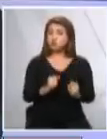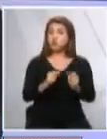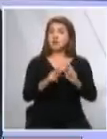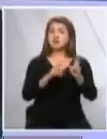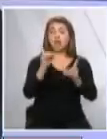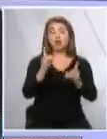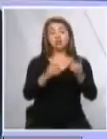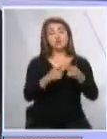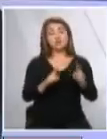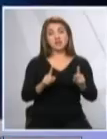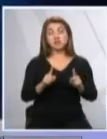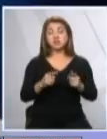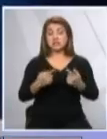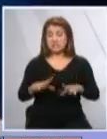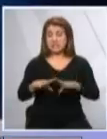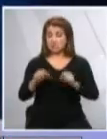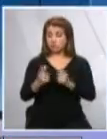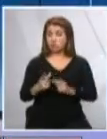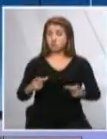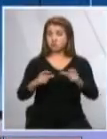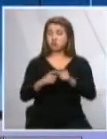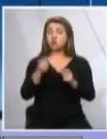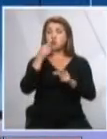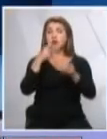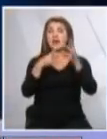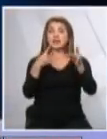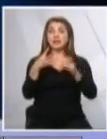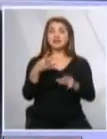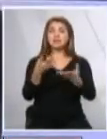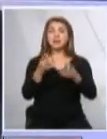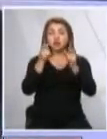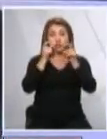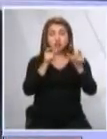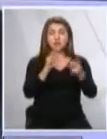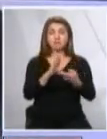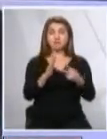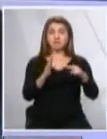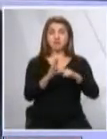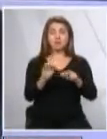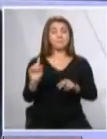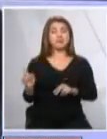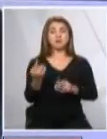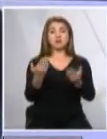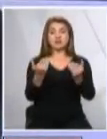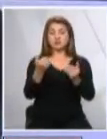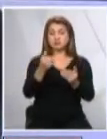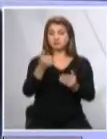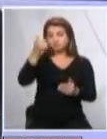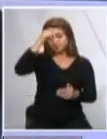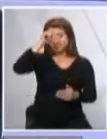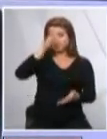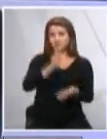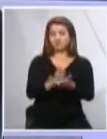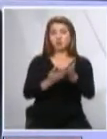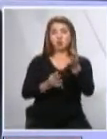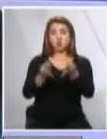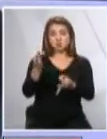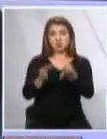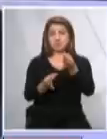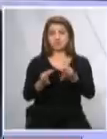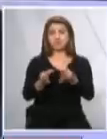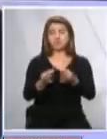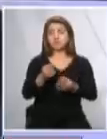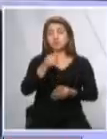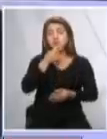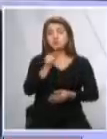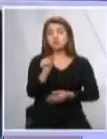hacer algo diferente. ¿Y si no es la comisión, qué alternativa hay para manejar la crisis? Por eso yo creo que esto requiere, primero, sanciones relevantes de la justicia, cosa que no va a ocurrir en el